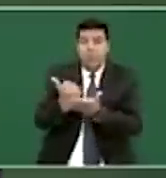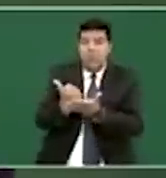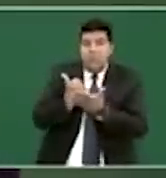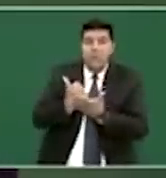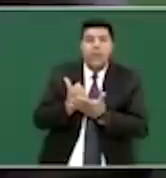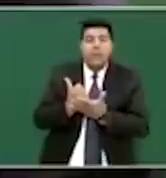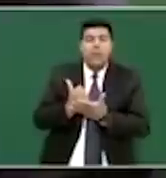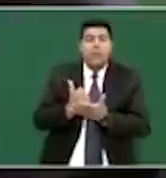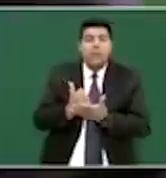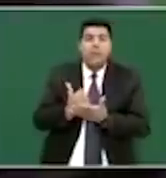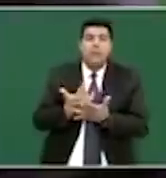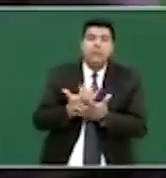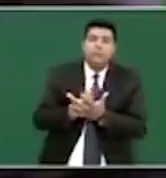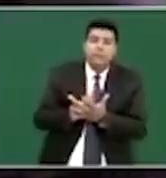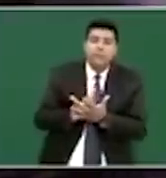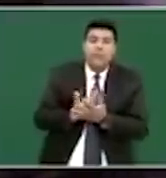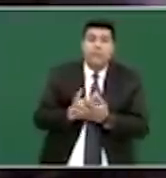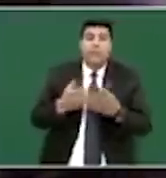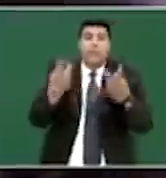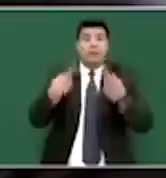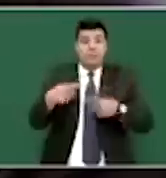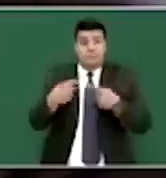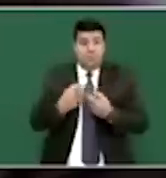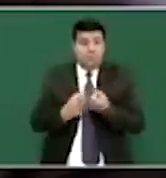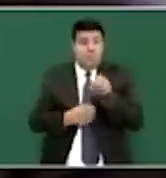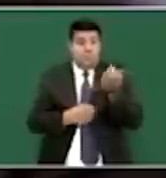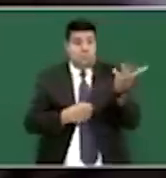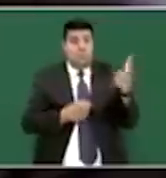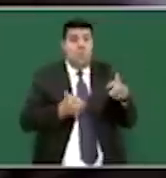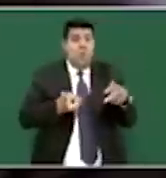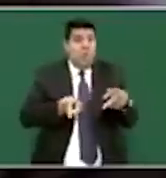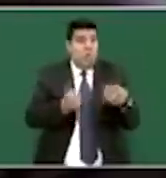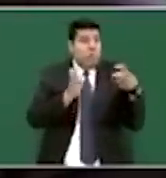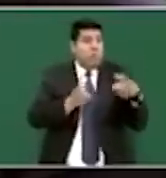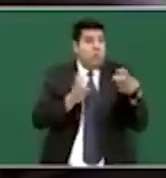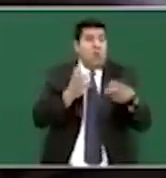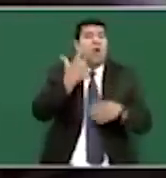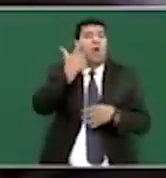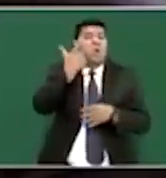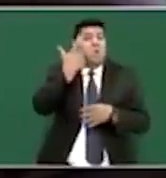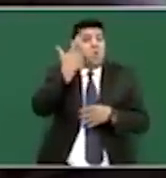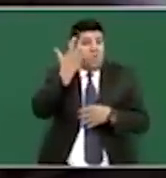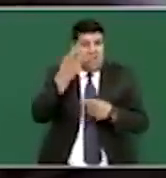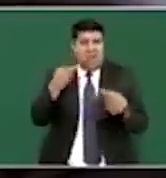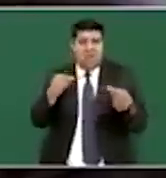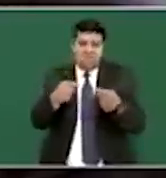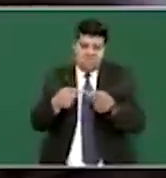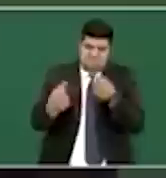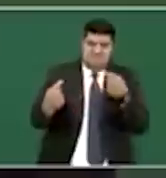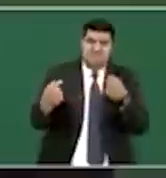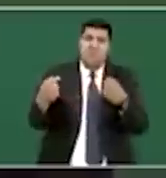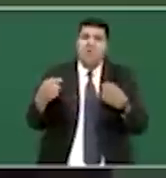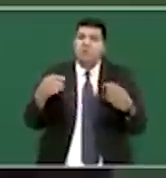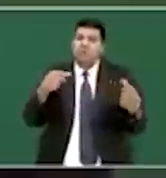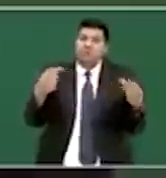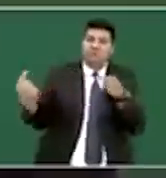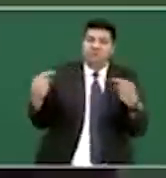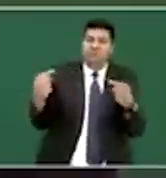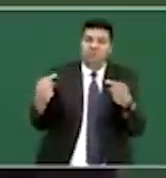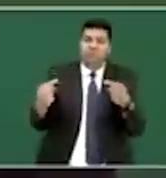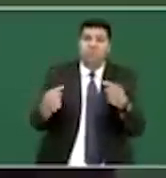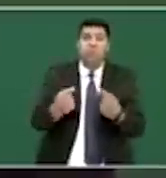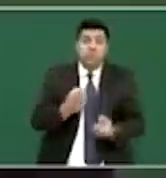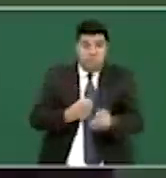se dedican a esta actividad quisieron jugar a las vencidas y hubo sabotaje.